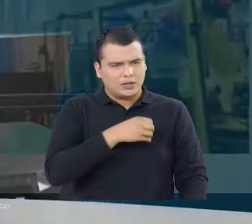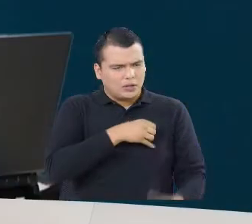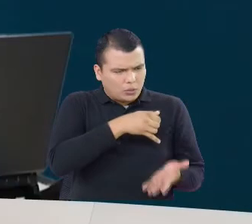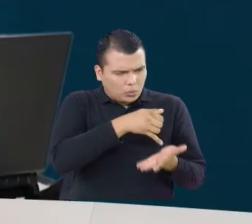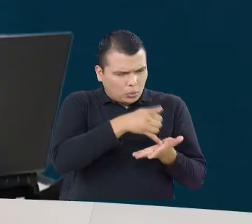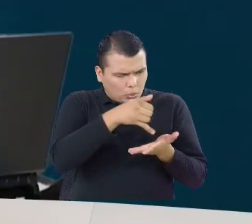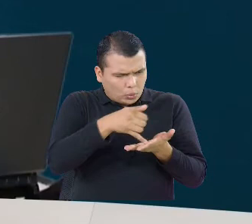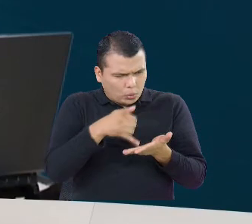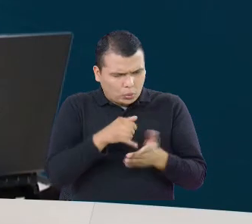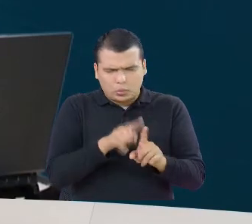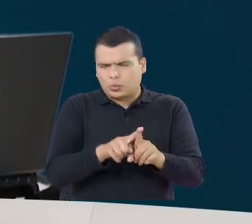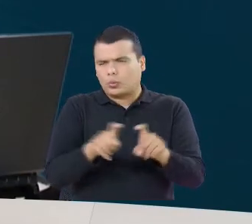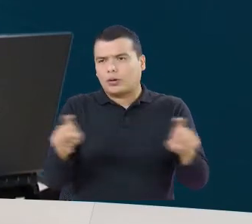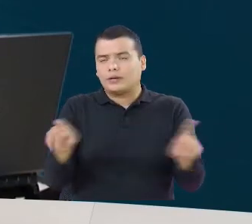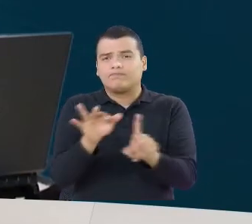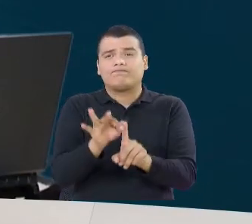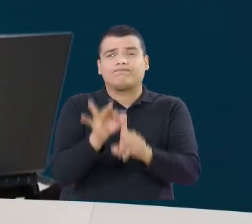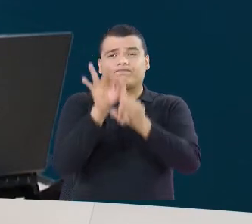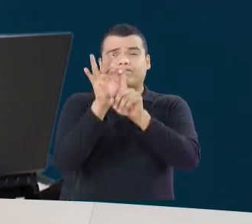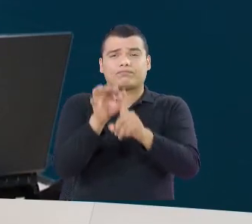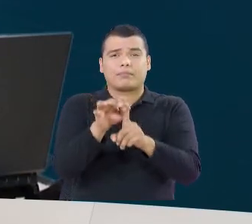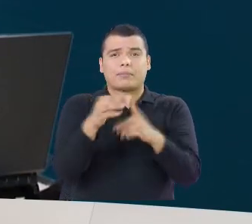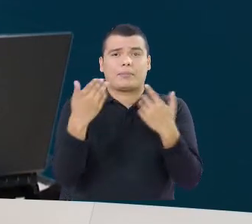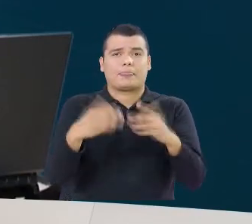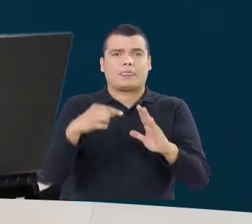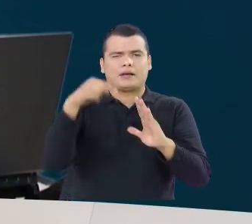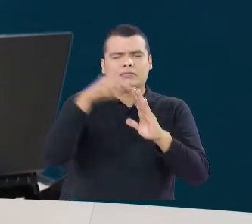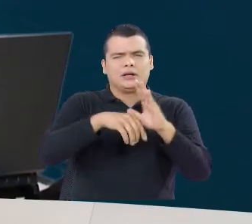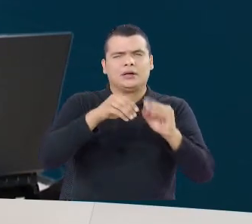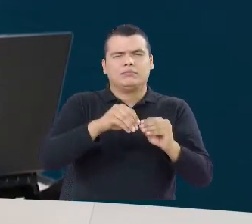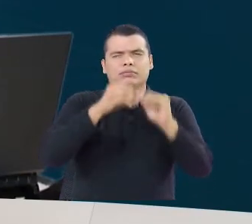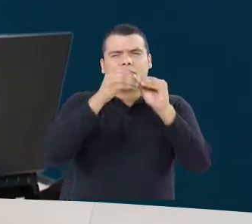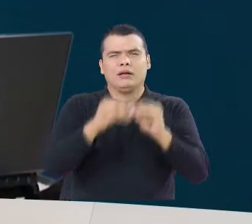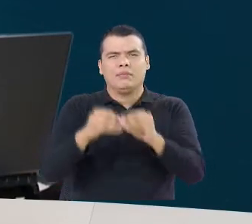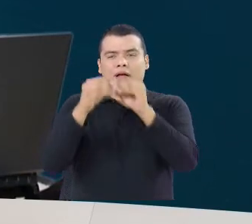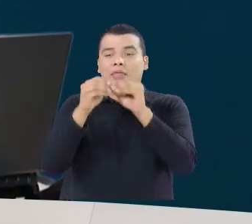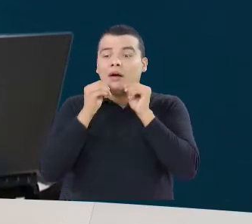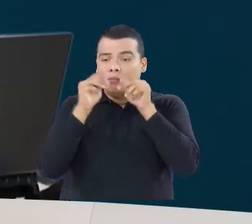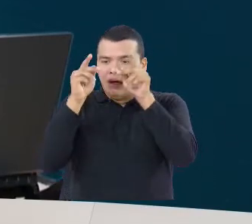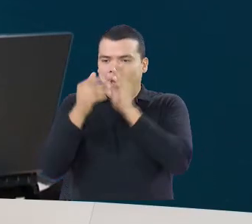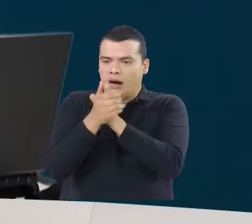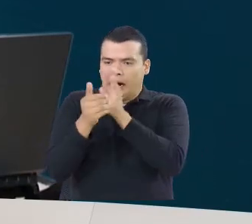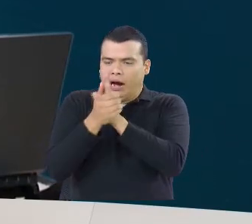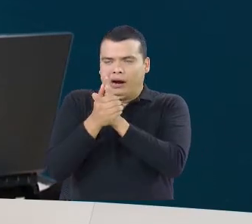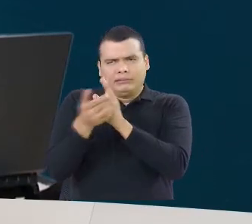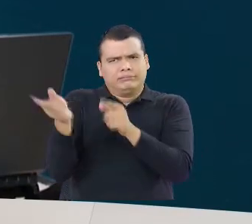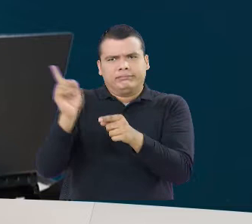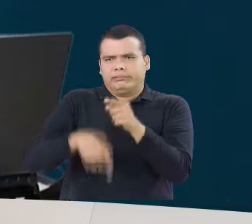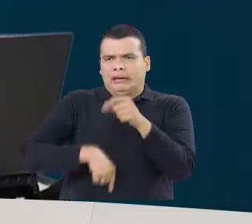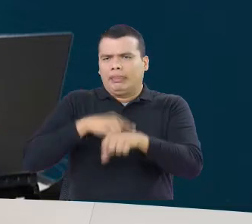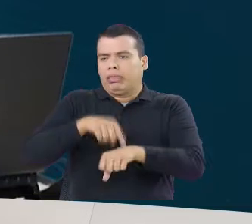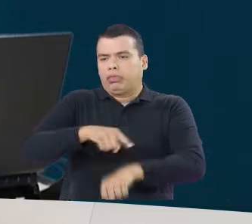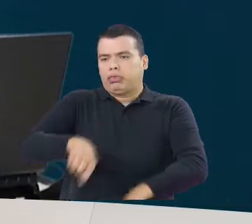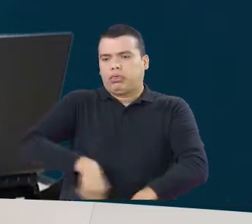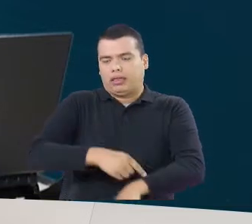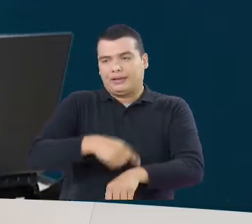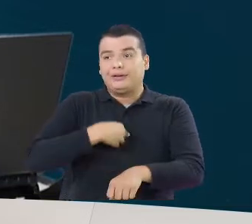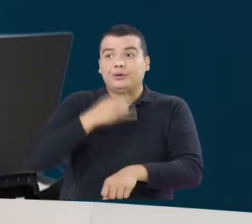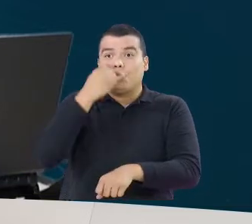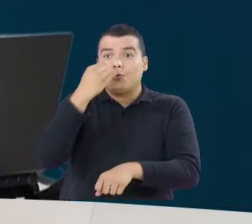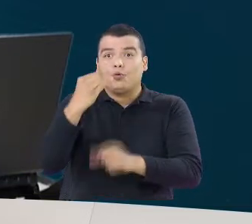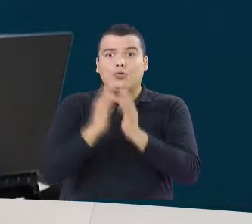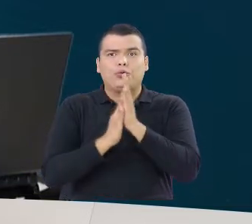eso. Eso se necesita mucha tecnología. Por eso está el interés mío en